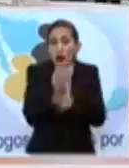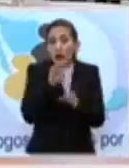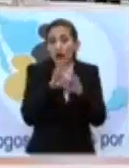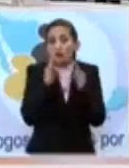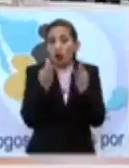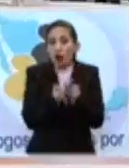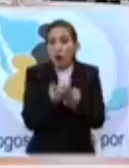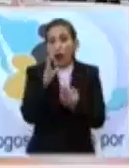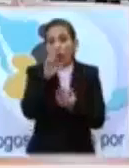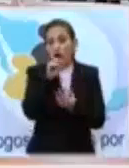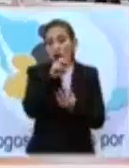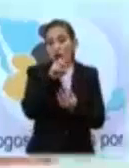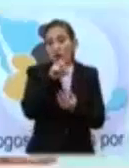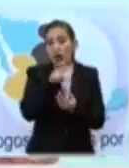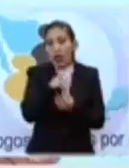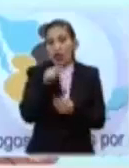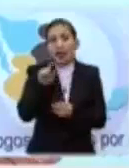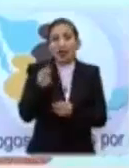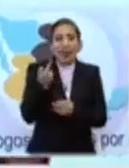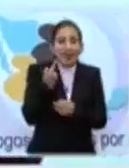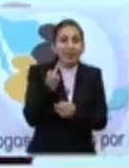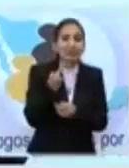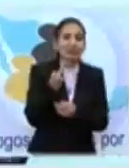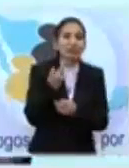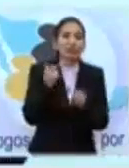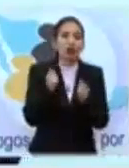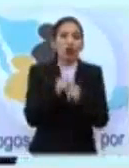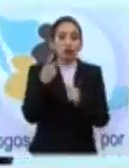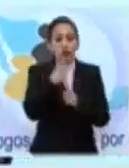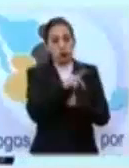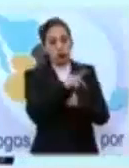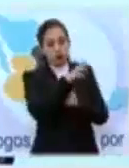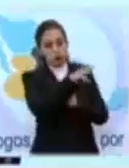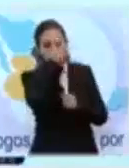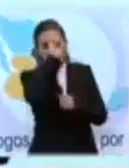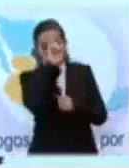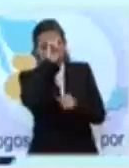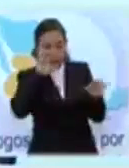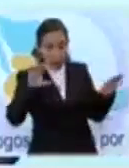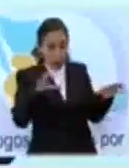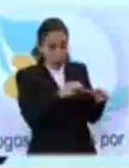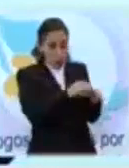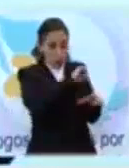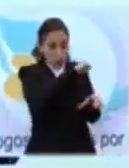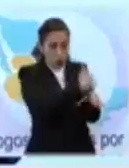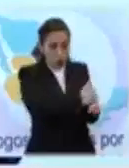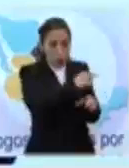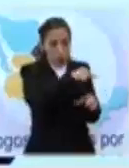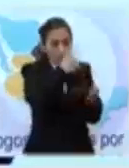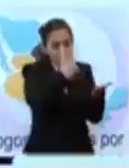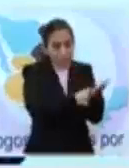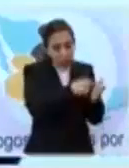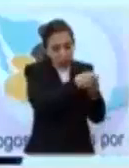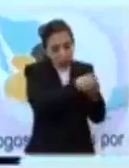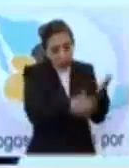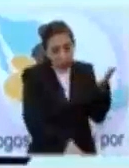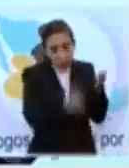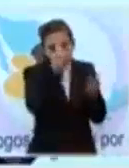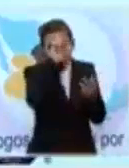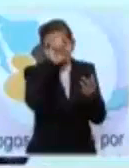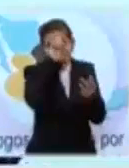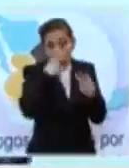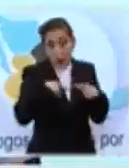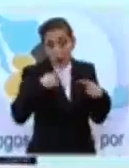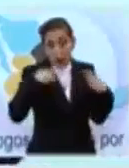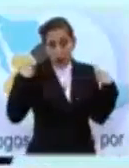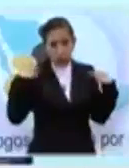Coneval es la credibilidad que tiene el Coneval por la conformación de su consejo. Coneval está compuesto por una serie de consejeros